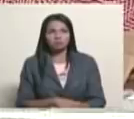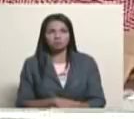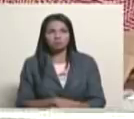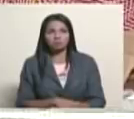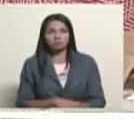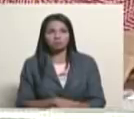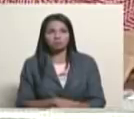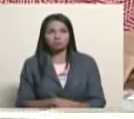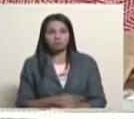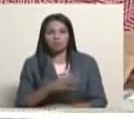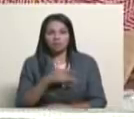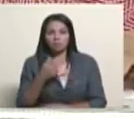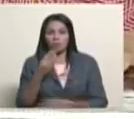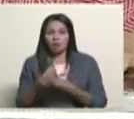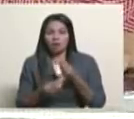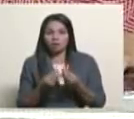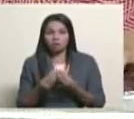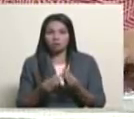que debemos hacerlo